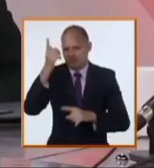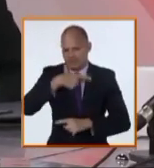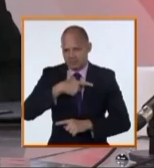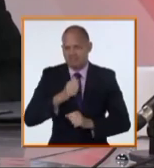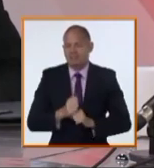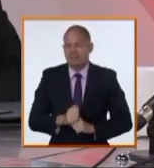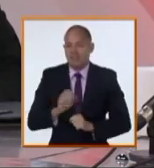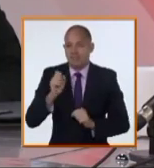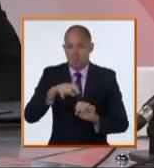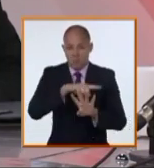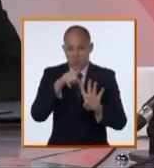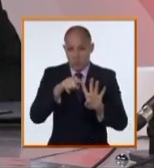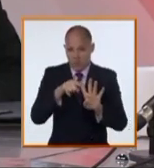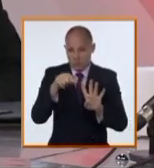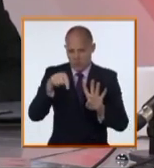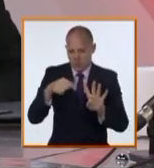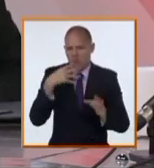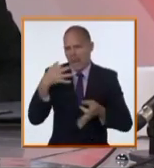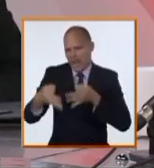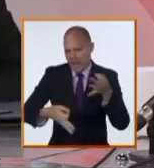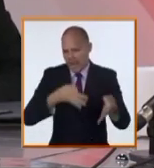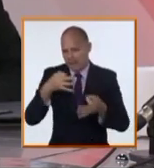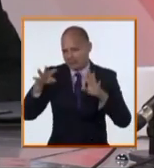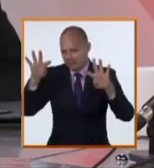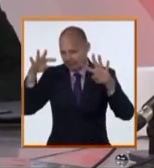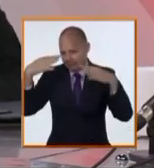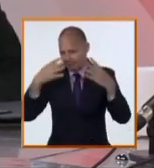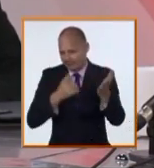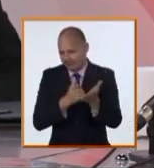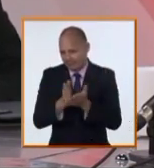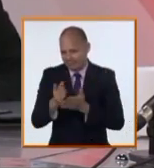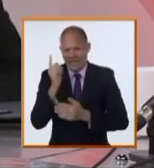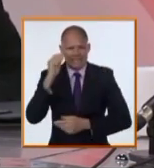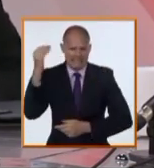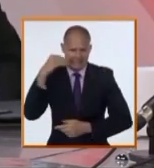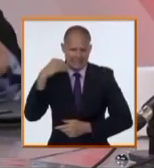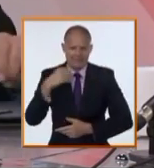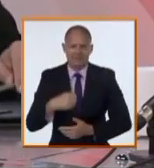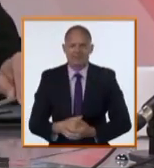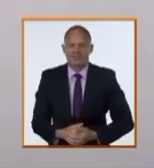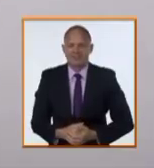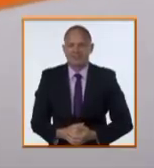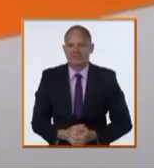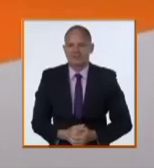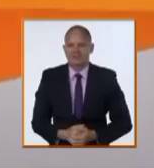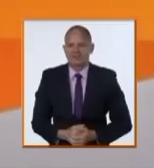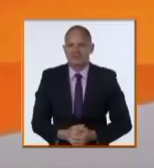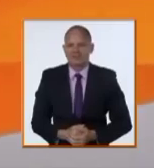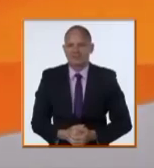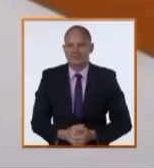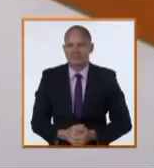mesa redonda de hoy a ustedes los invito a que nos acompañen para que tengan información de primera mano